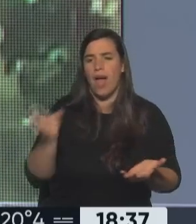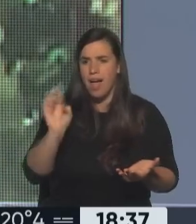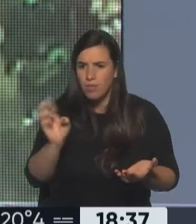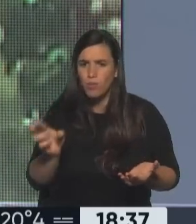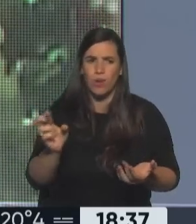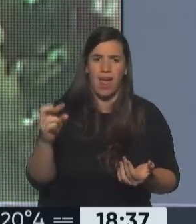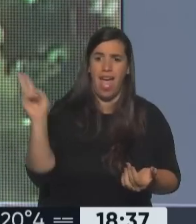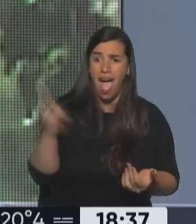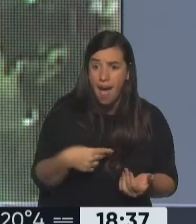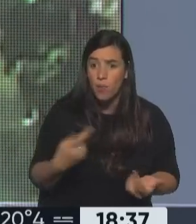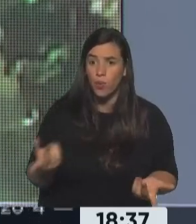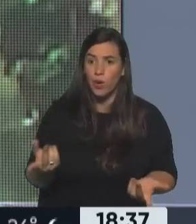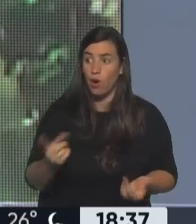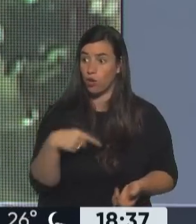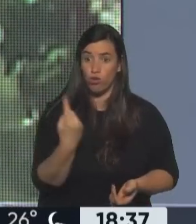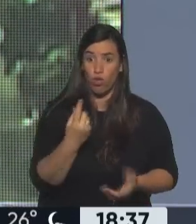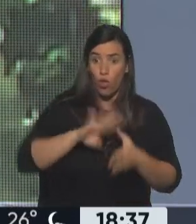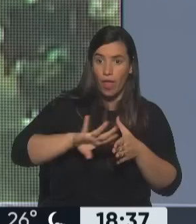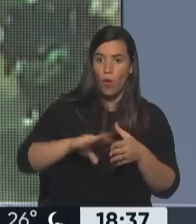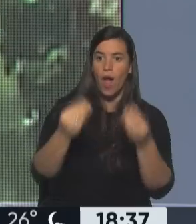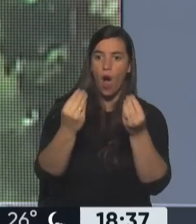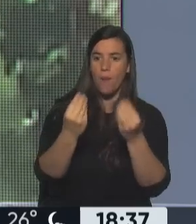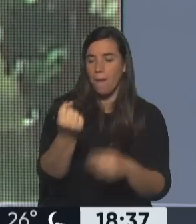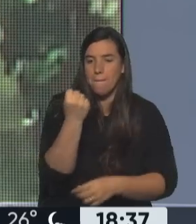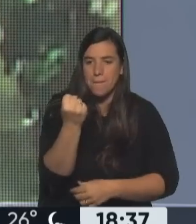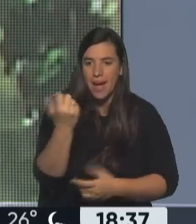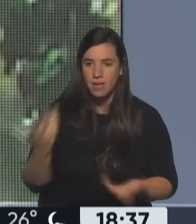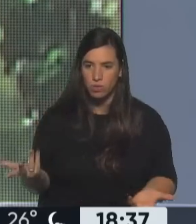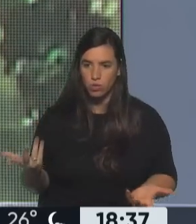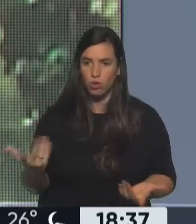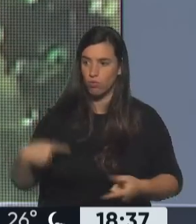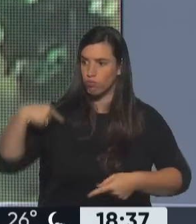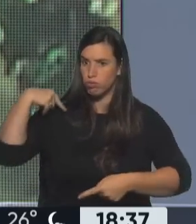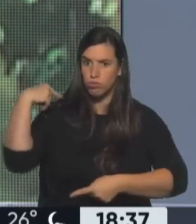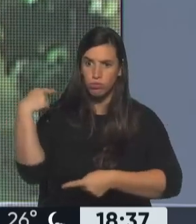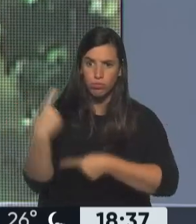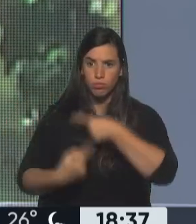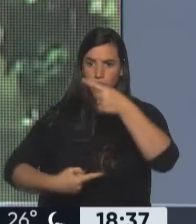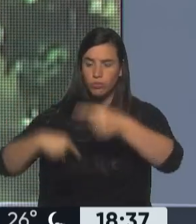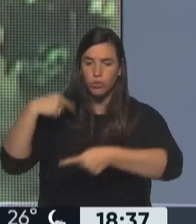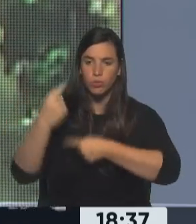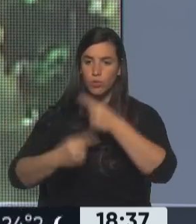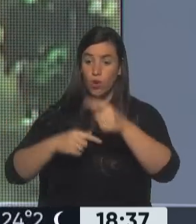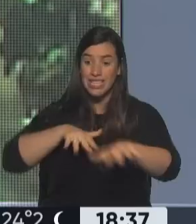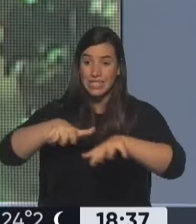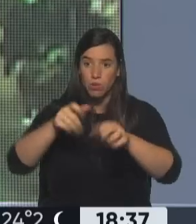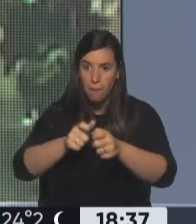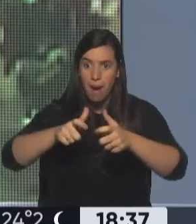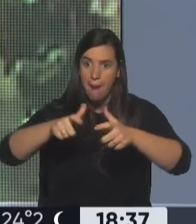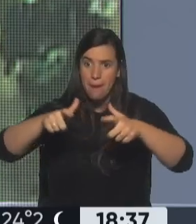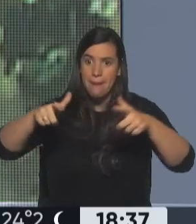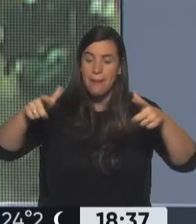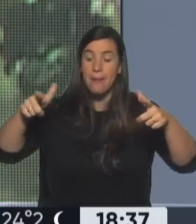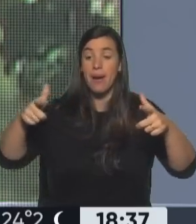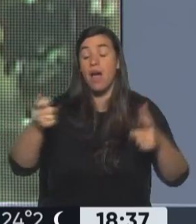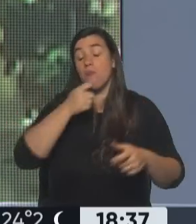euros, nos empezamos a endeudar en pesos. Y esa bola de nieve creció y tuvimos, por ejemplo, en junio